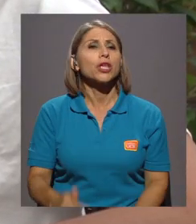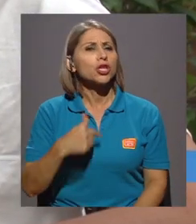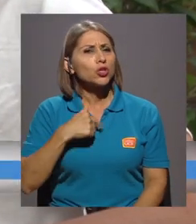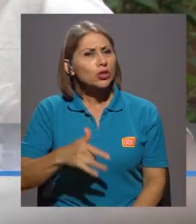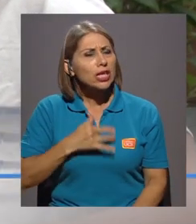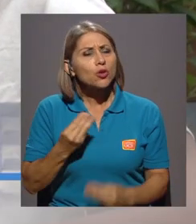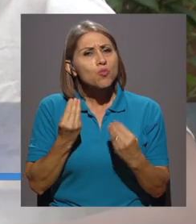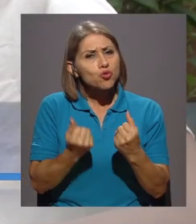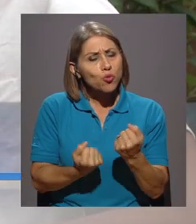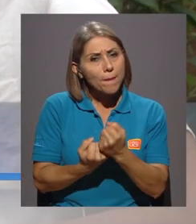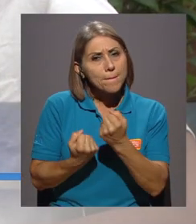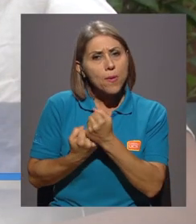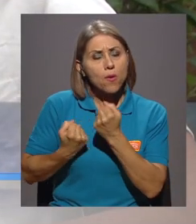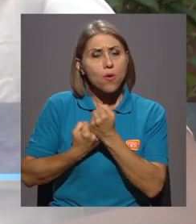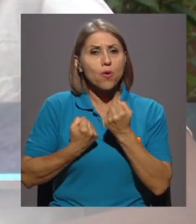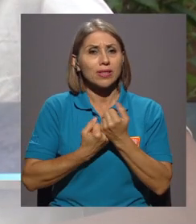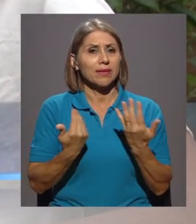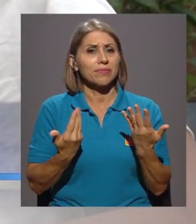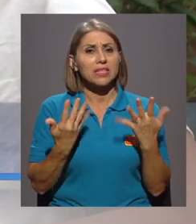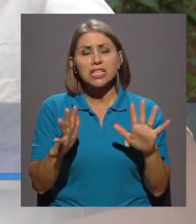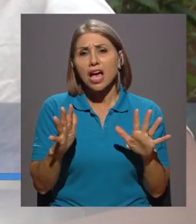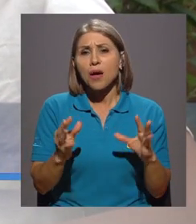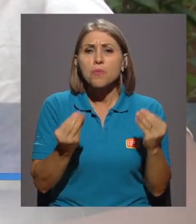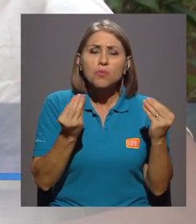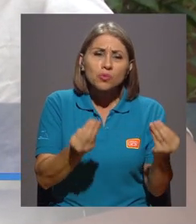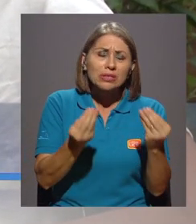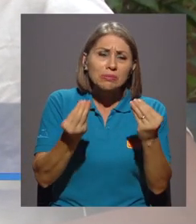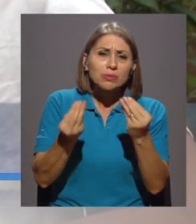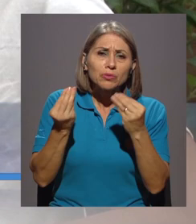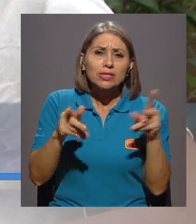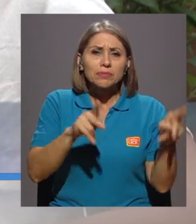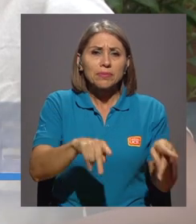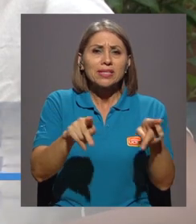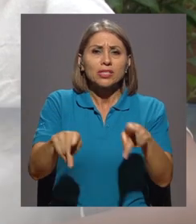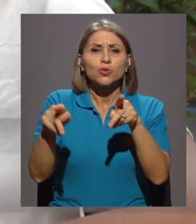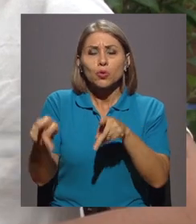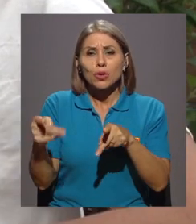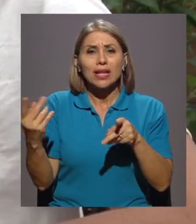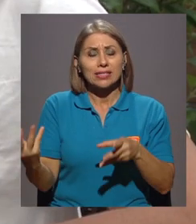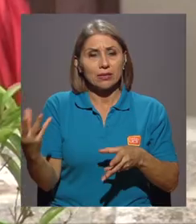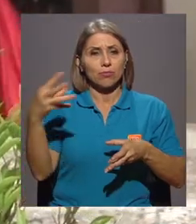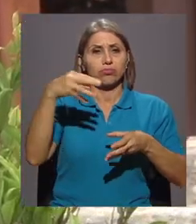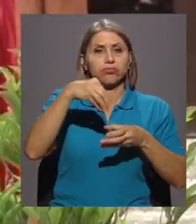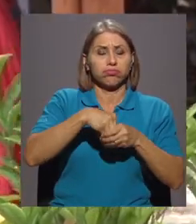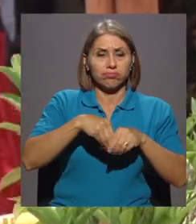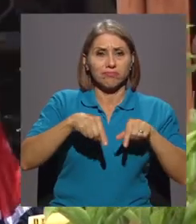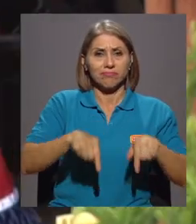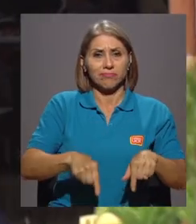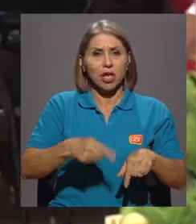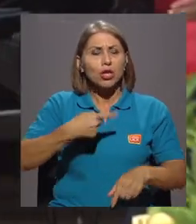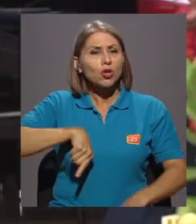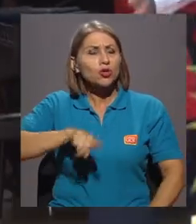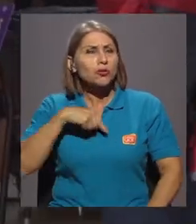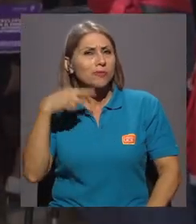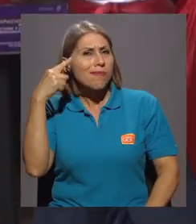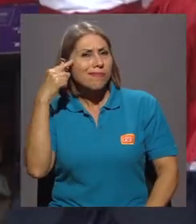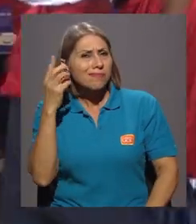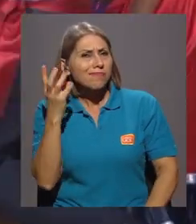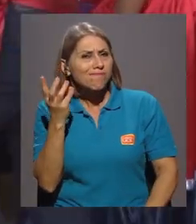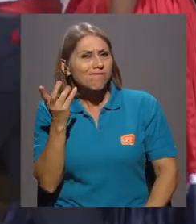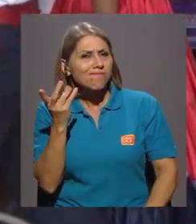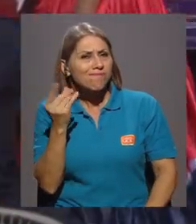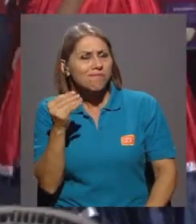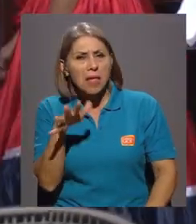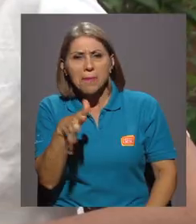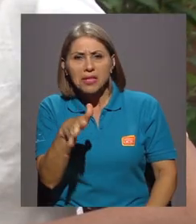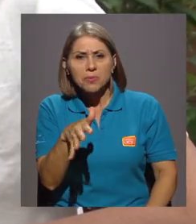aporte ha sido muy grande porque han pasado muchas personas. Nosotros sacando cuentas,